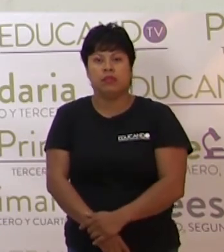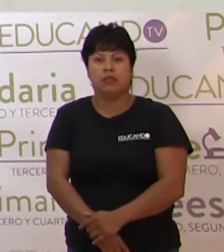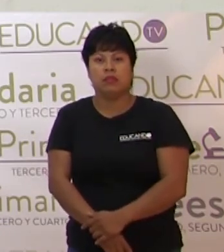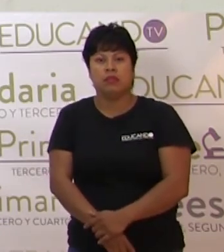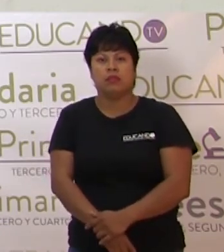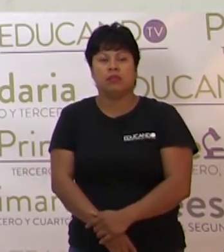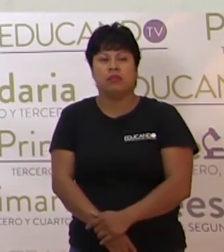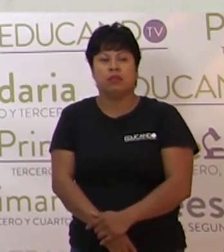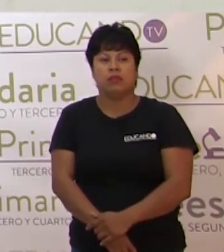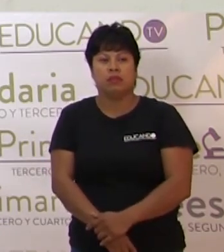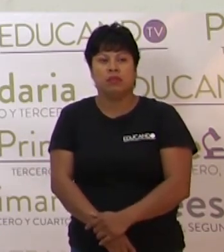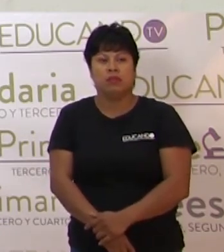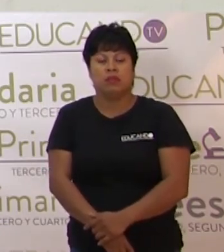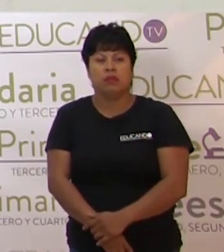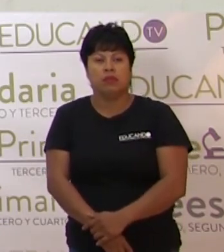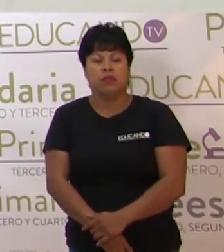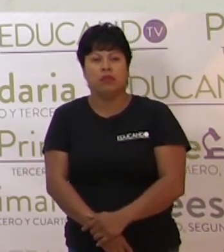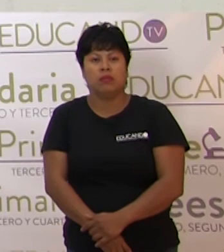45